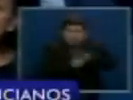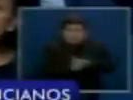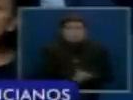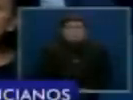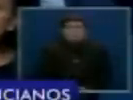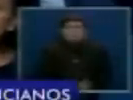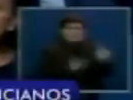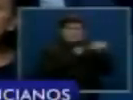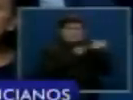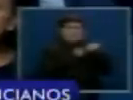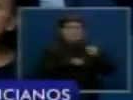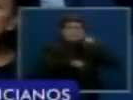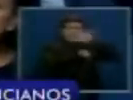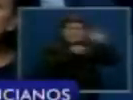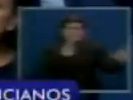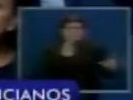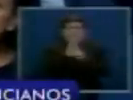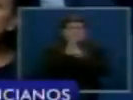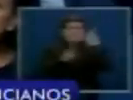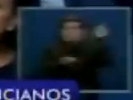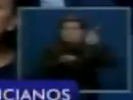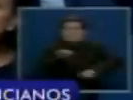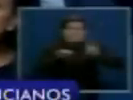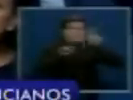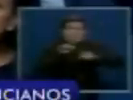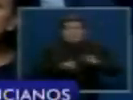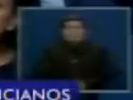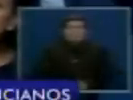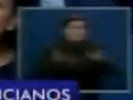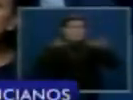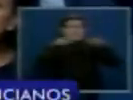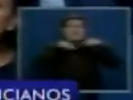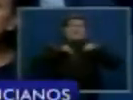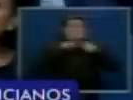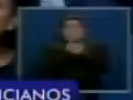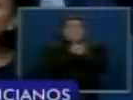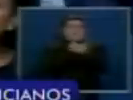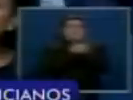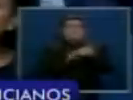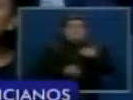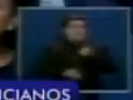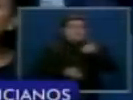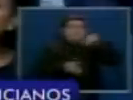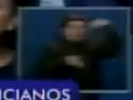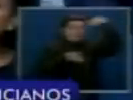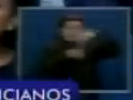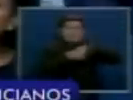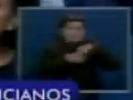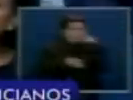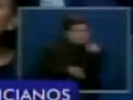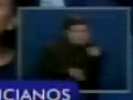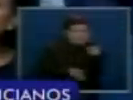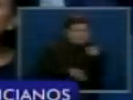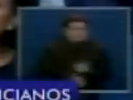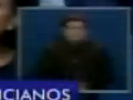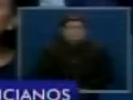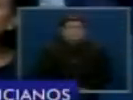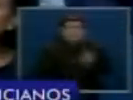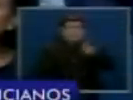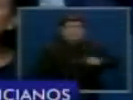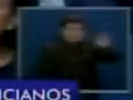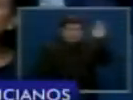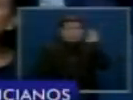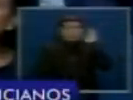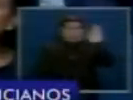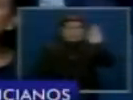la ley les impone y no pueden arrogarse facultades no concedidas en ella. Deben prestar juramento